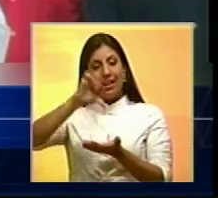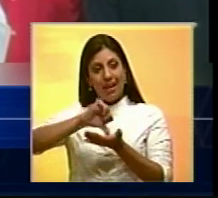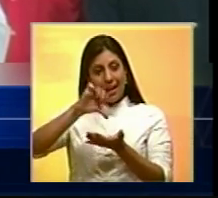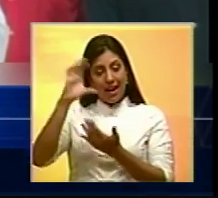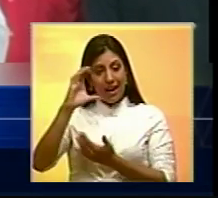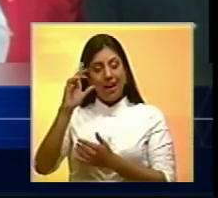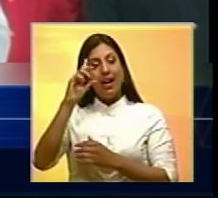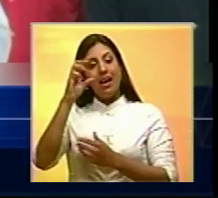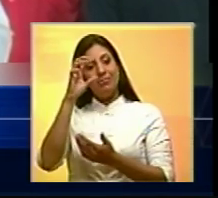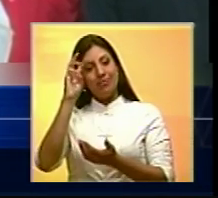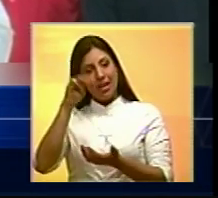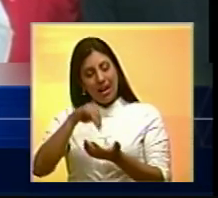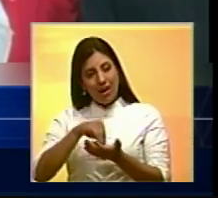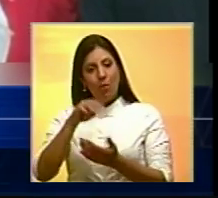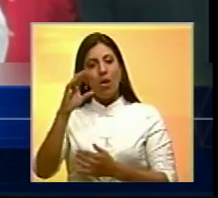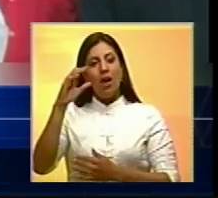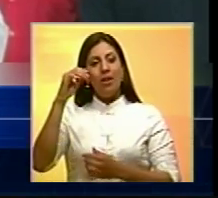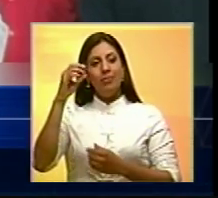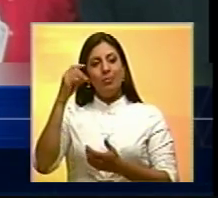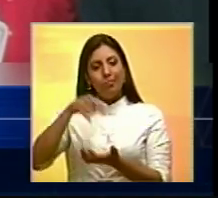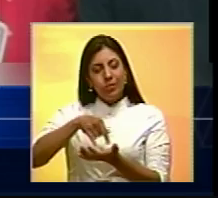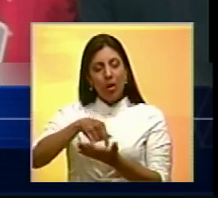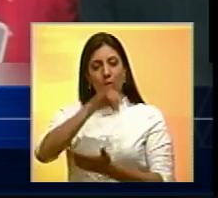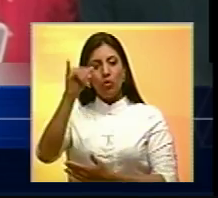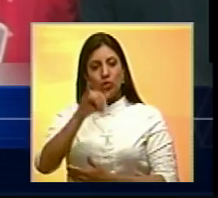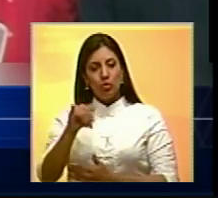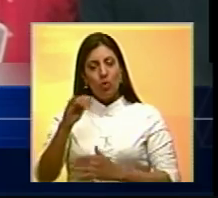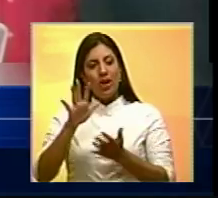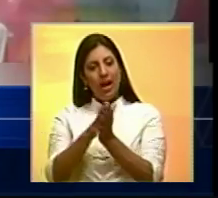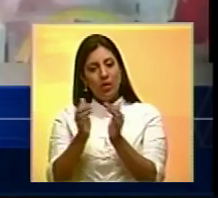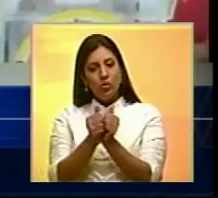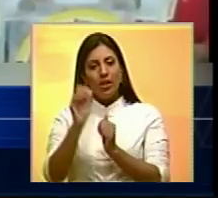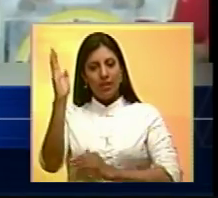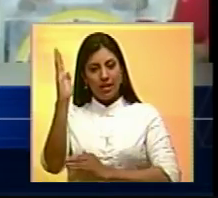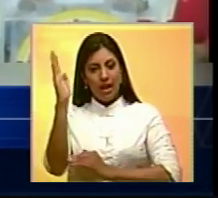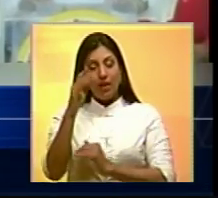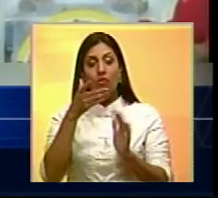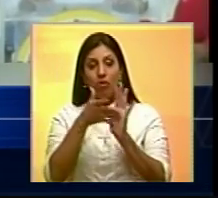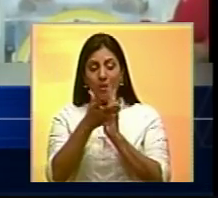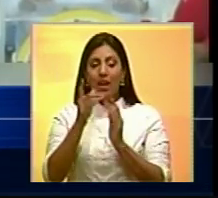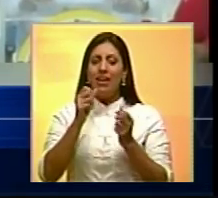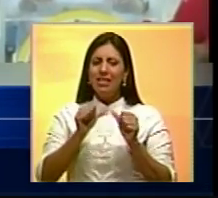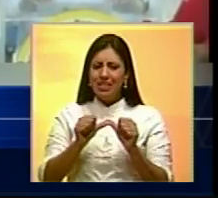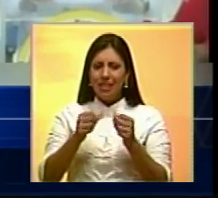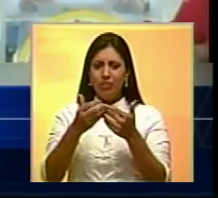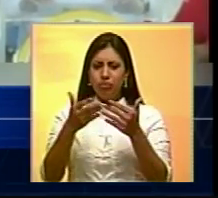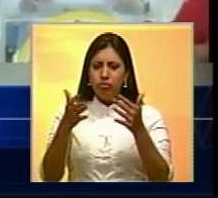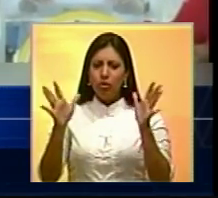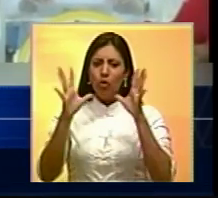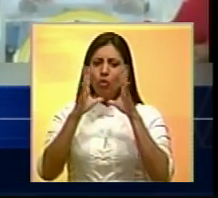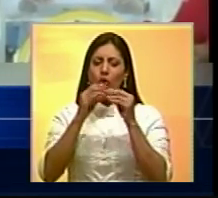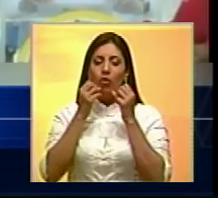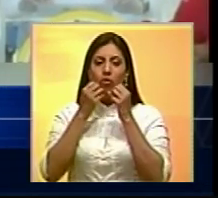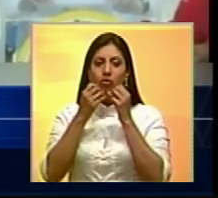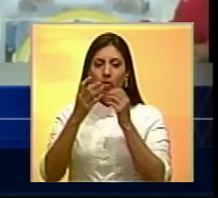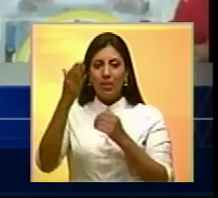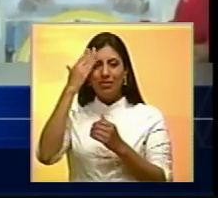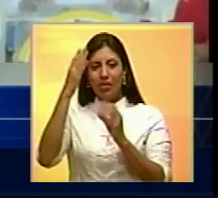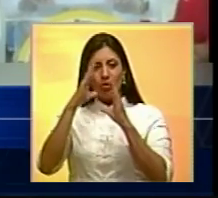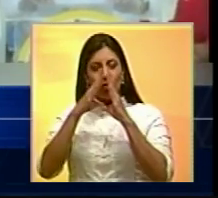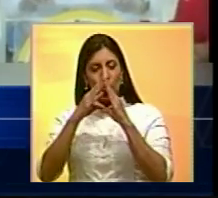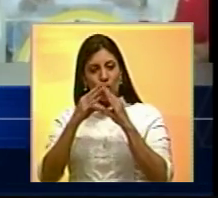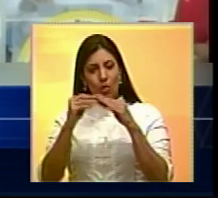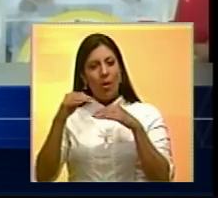Aragua, Carabobo, Zulia, Anzoátegui, Lara, de tal manera de poder seguir ampliando toda la información que sea